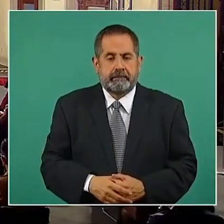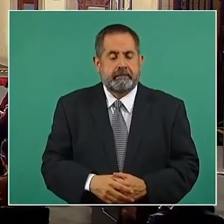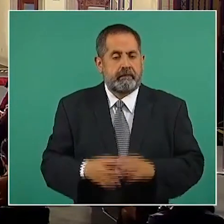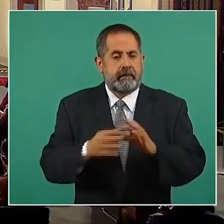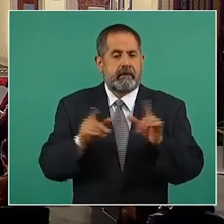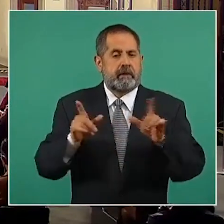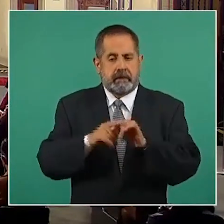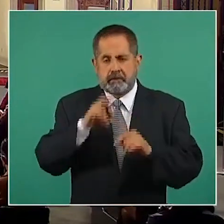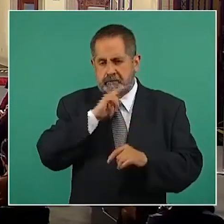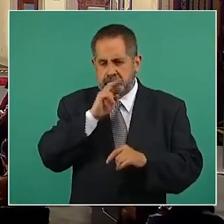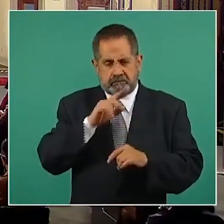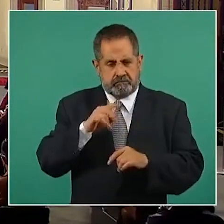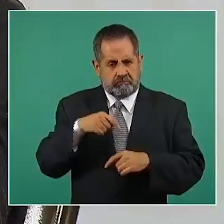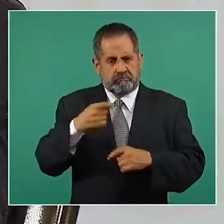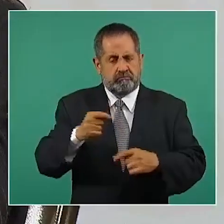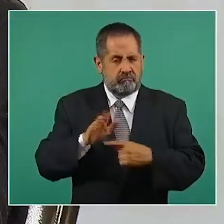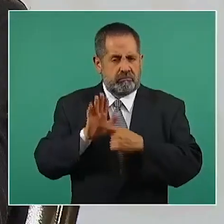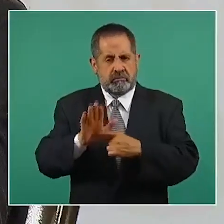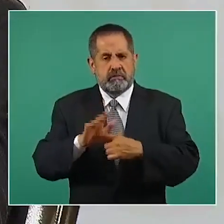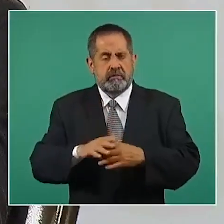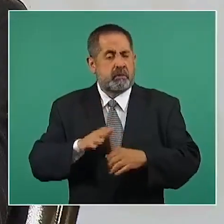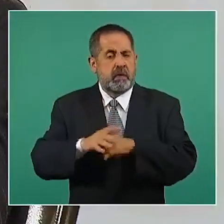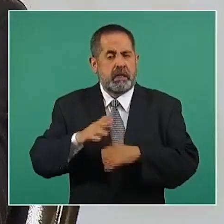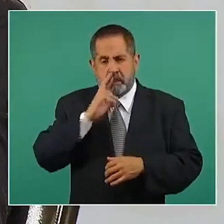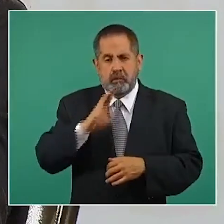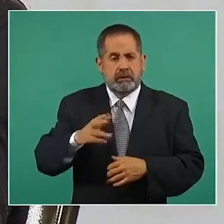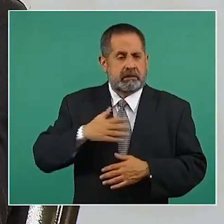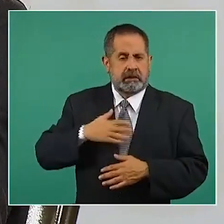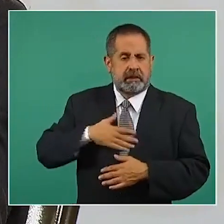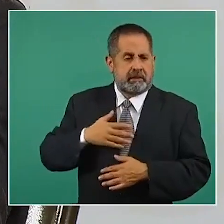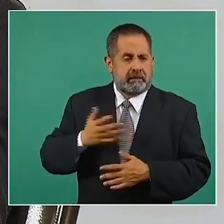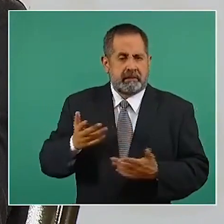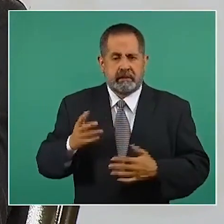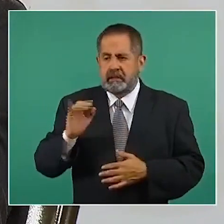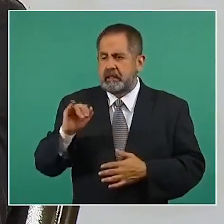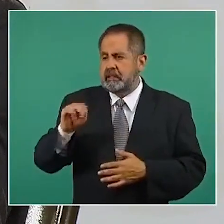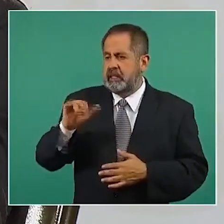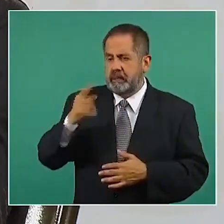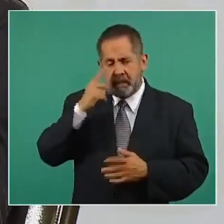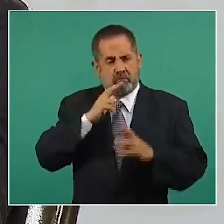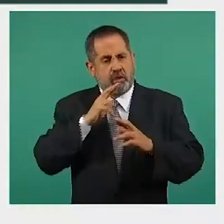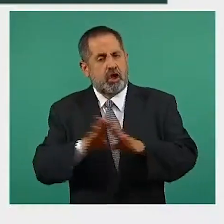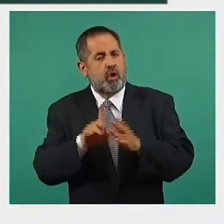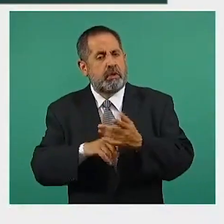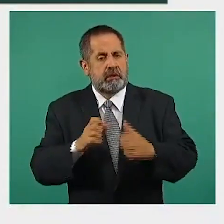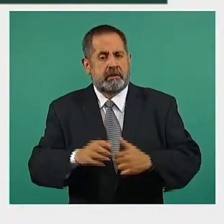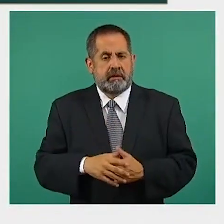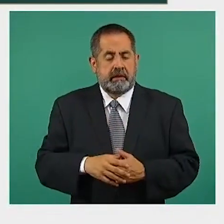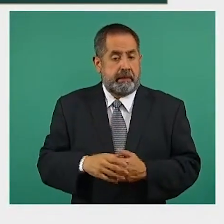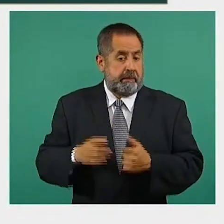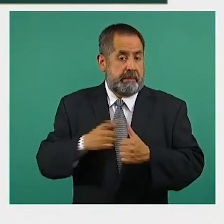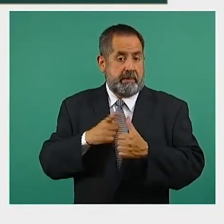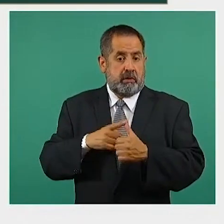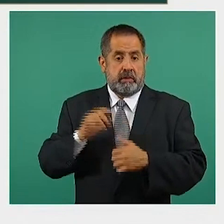Rápidamente voy a exponer la respuesta de INSABI a la pandemia en 3 diapositivas. En primer